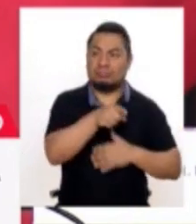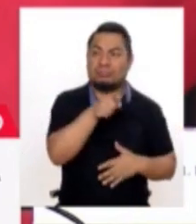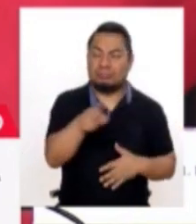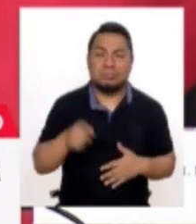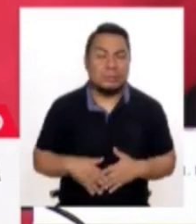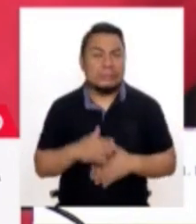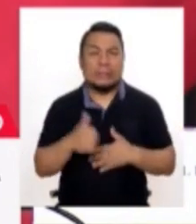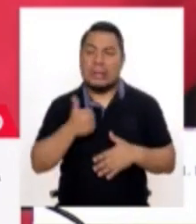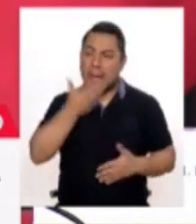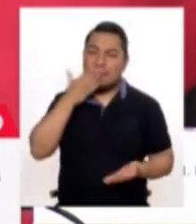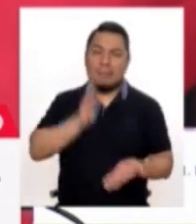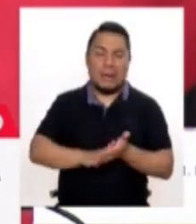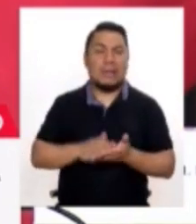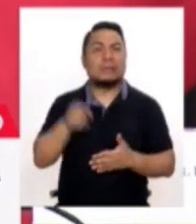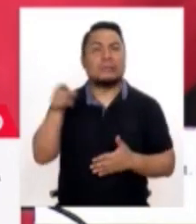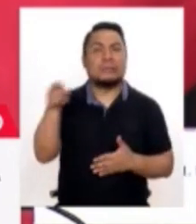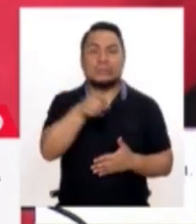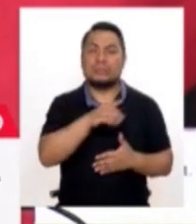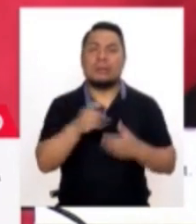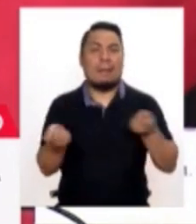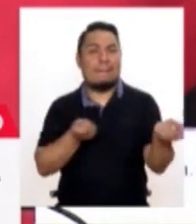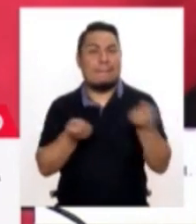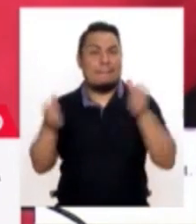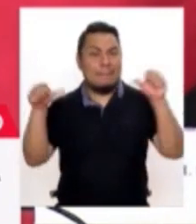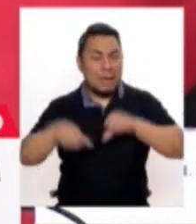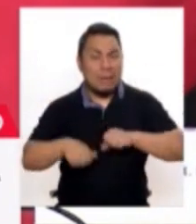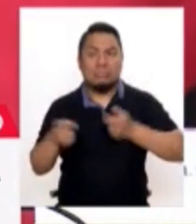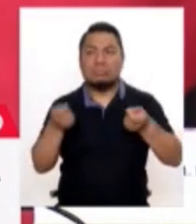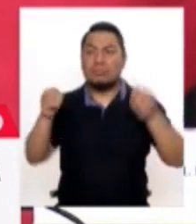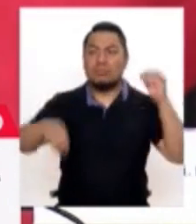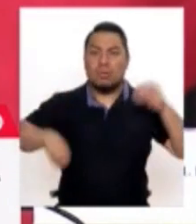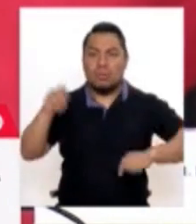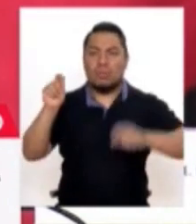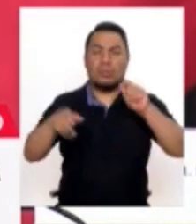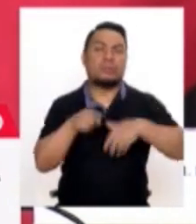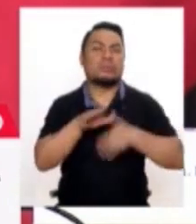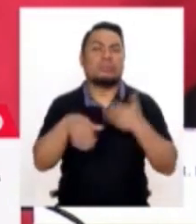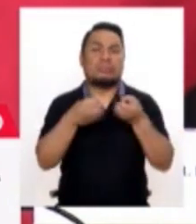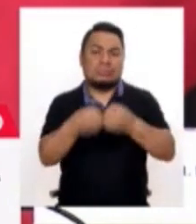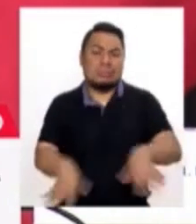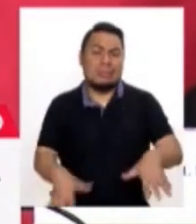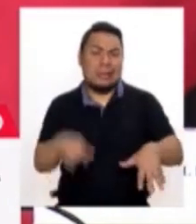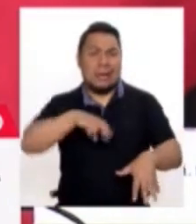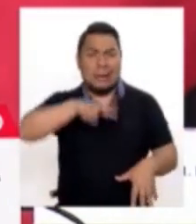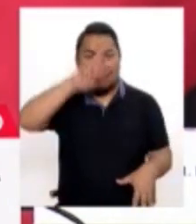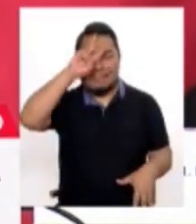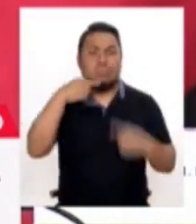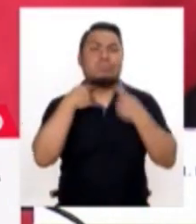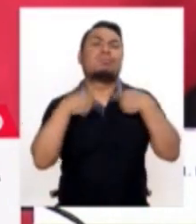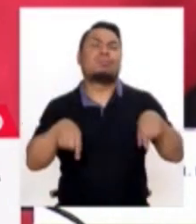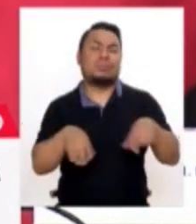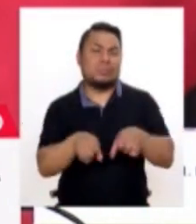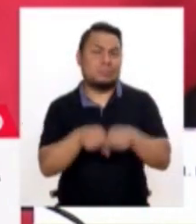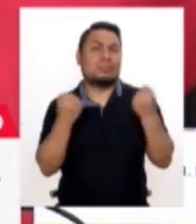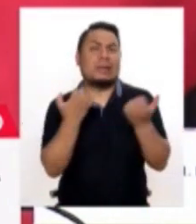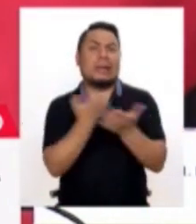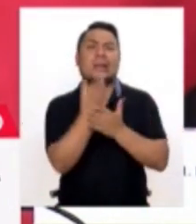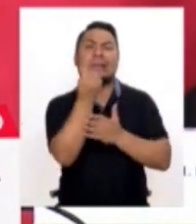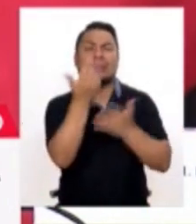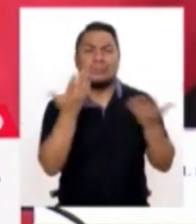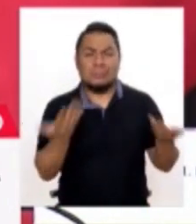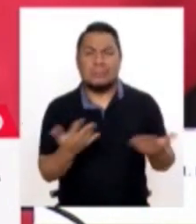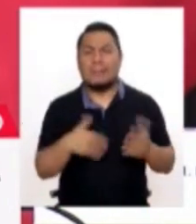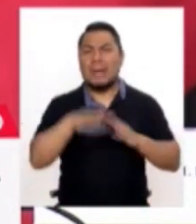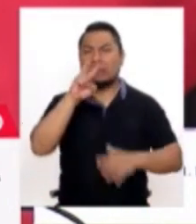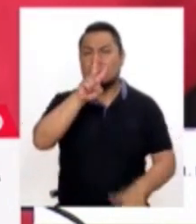e inconducta funcional en la administración pública ocasionaron al país perjuicio económico de